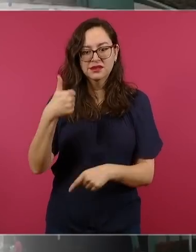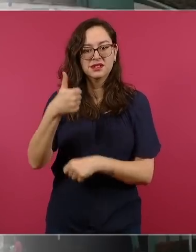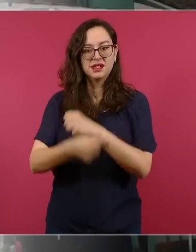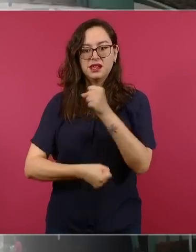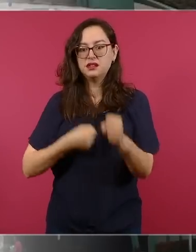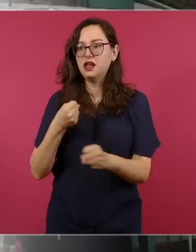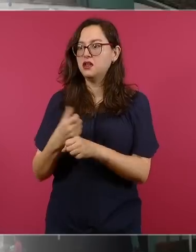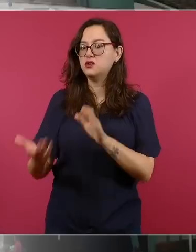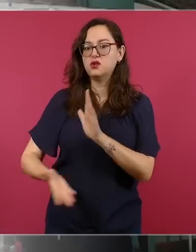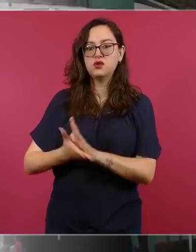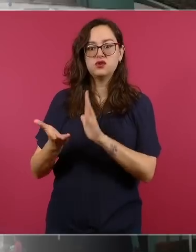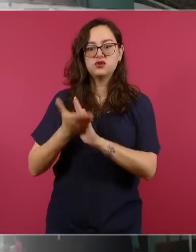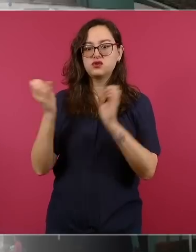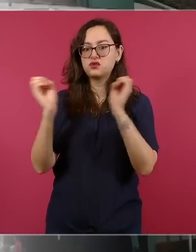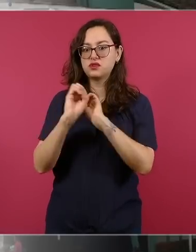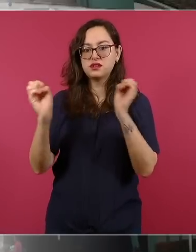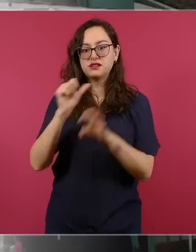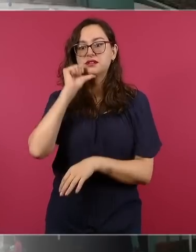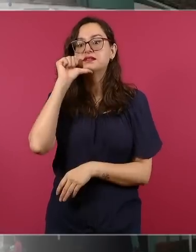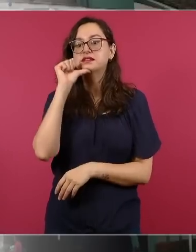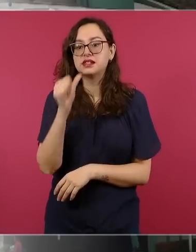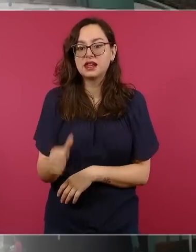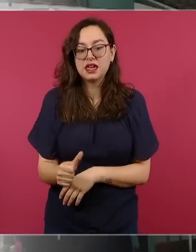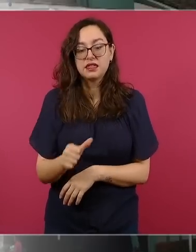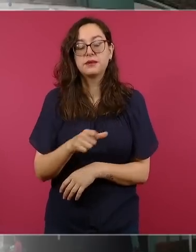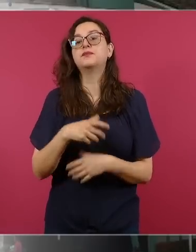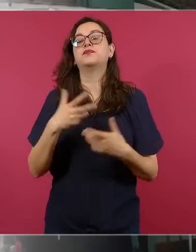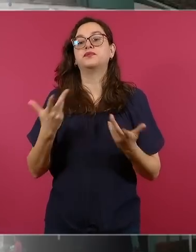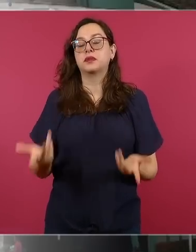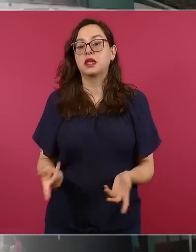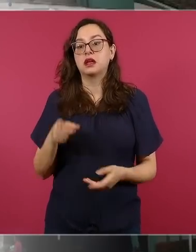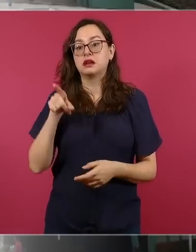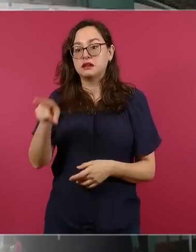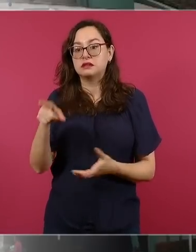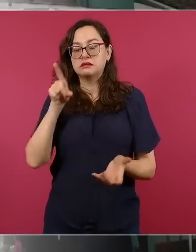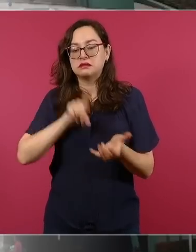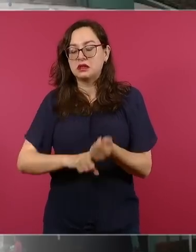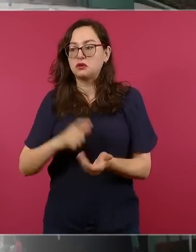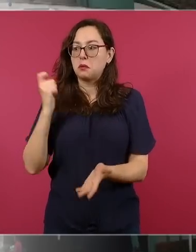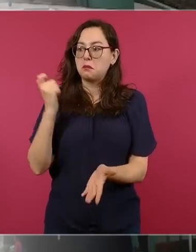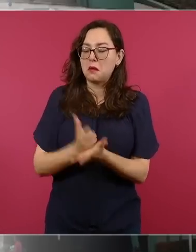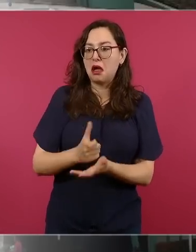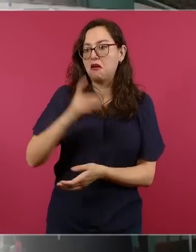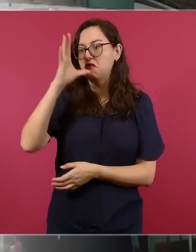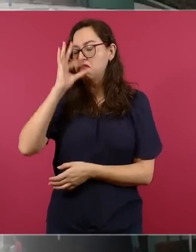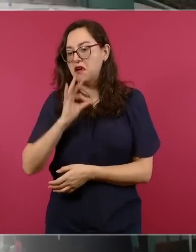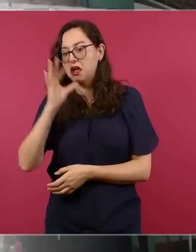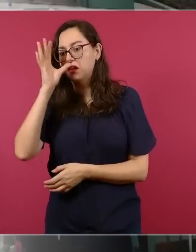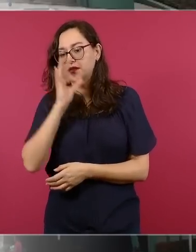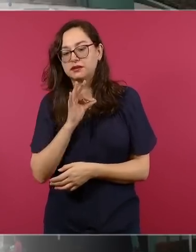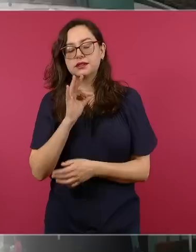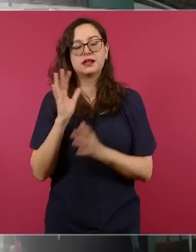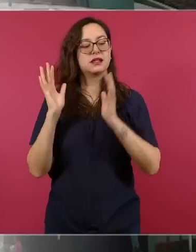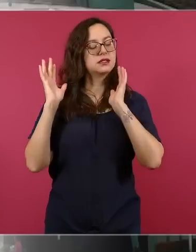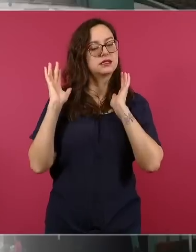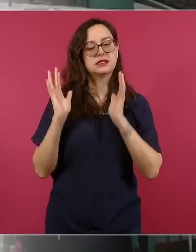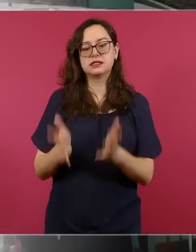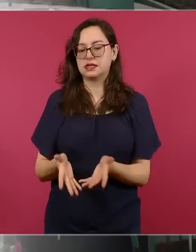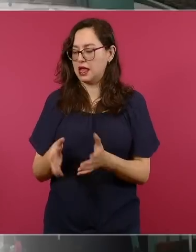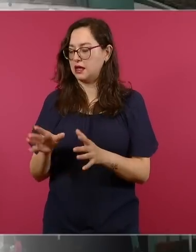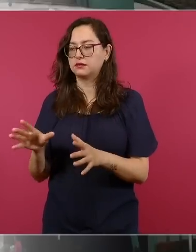catalogada incluso como daño patrimonial en 2019 por pagos indebidos. Ahora se pasó a